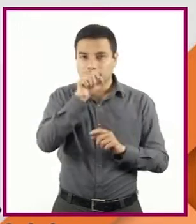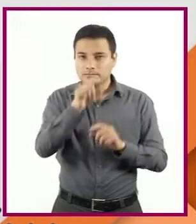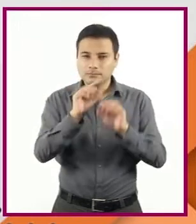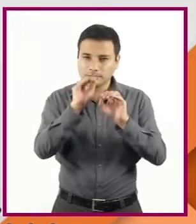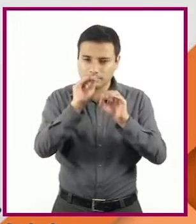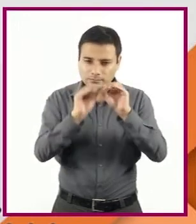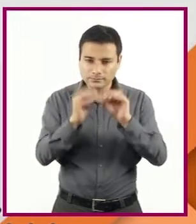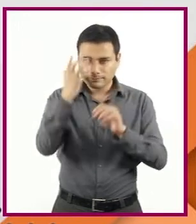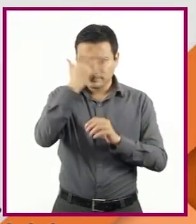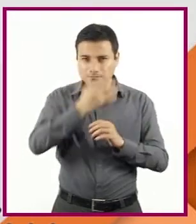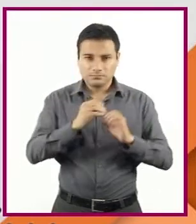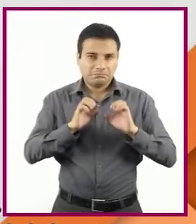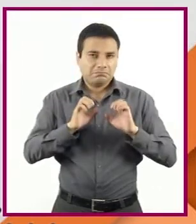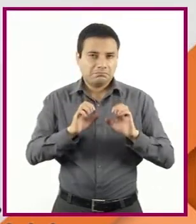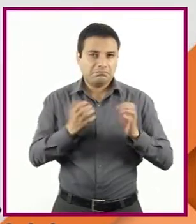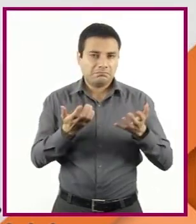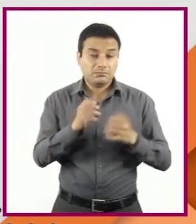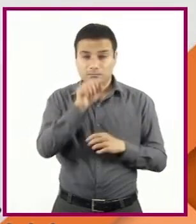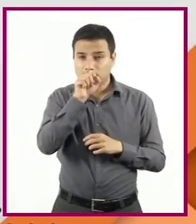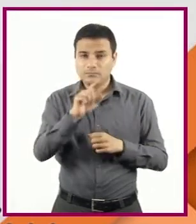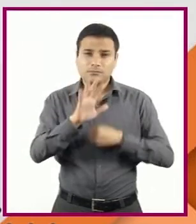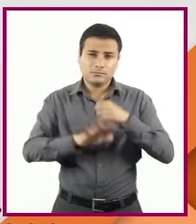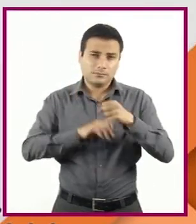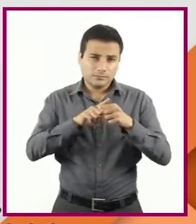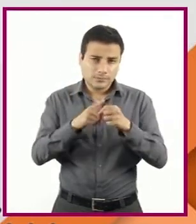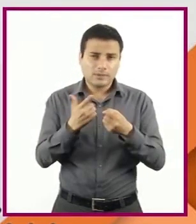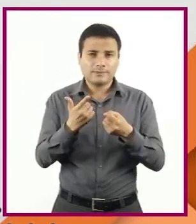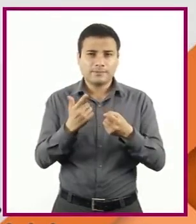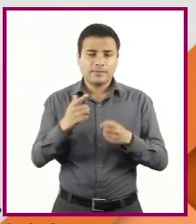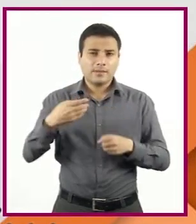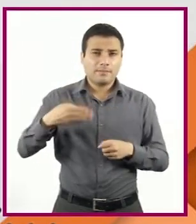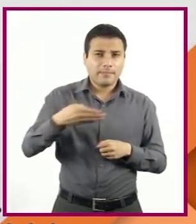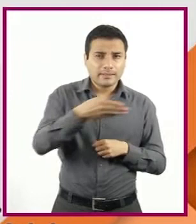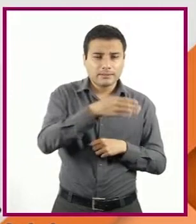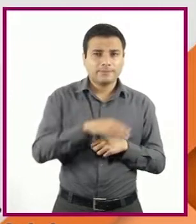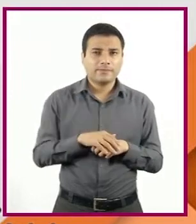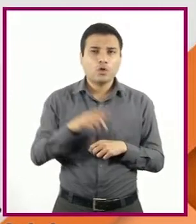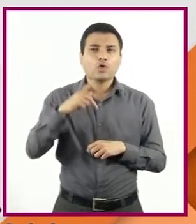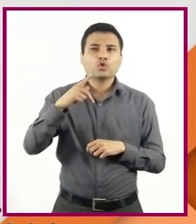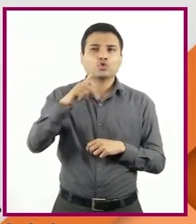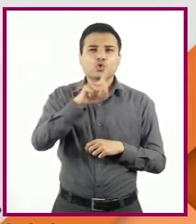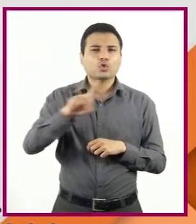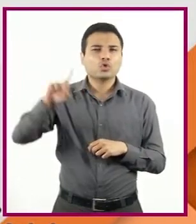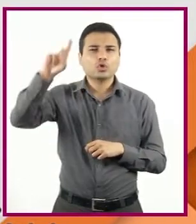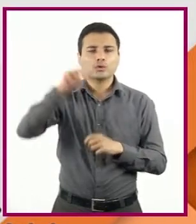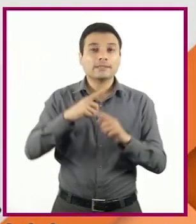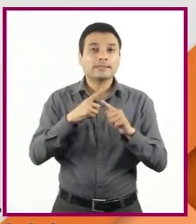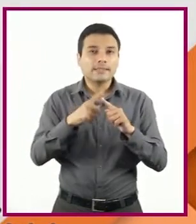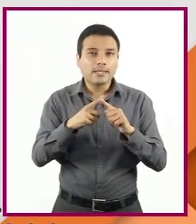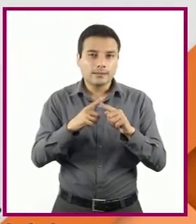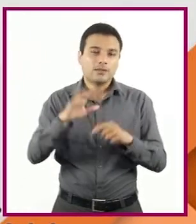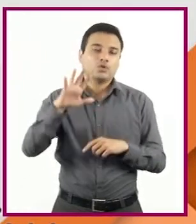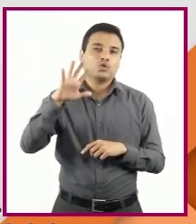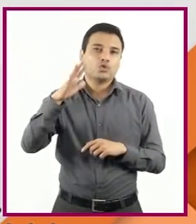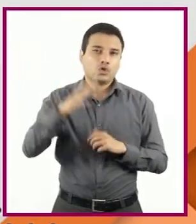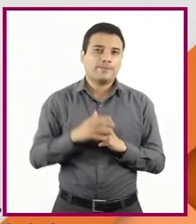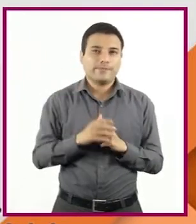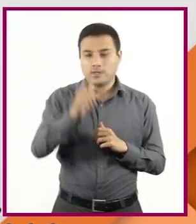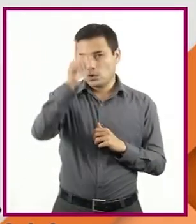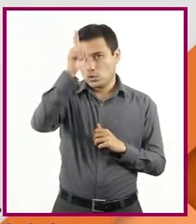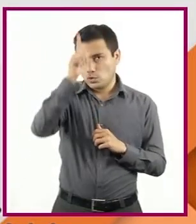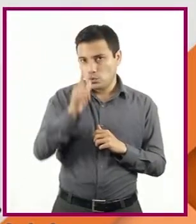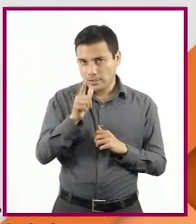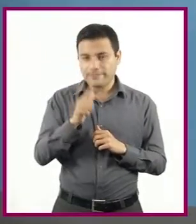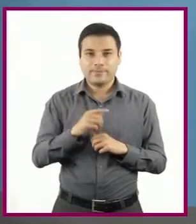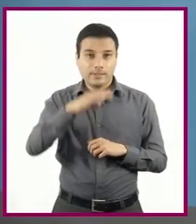estilizadas, que reproducen mamíferos o peces. Se sabe que sus deidades principales eran el sol, la luna